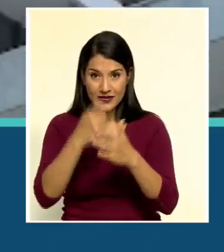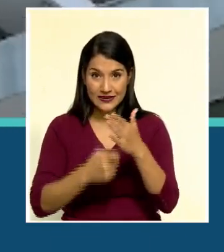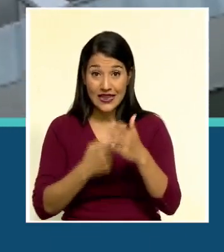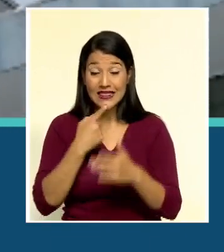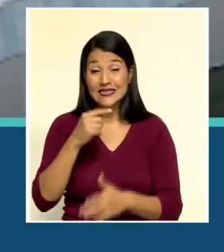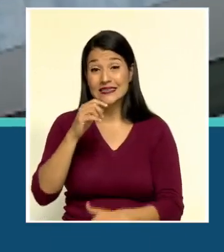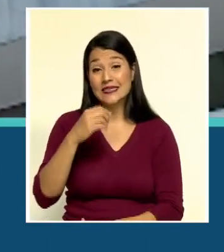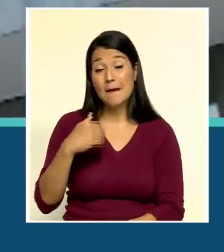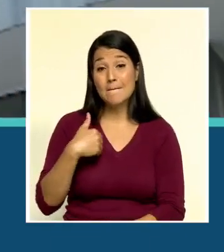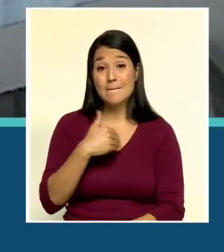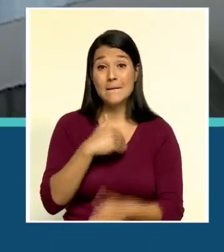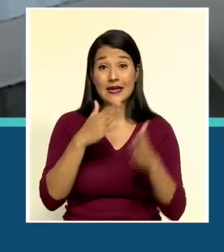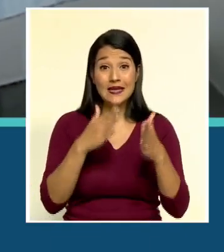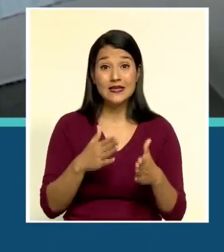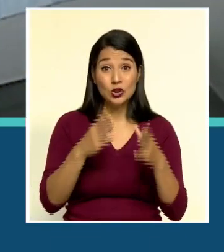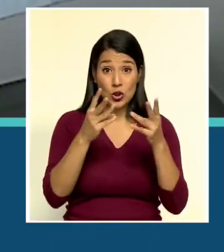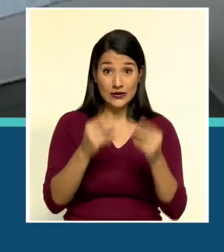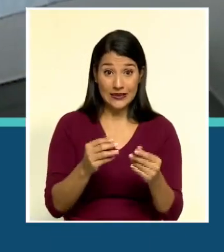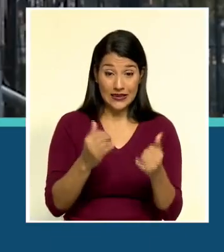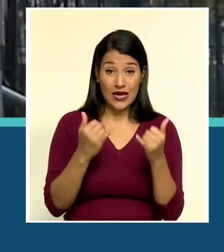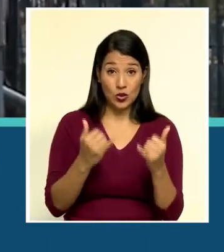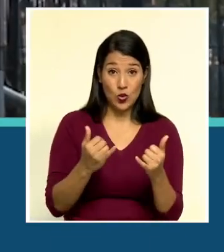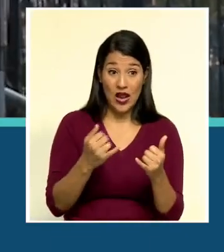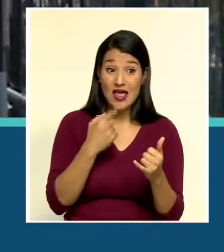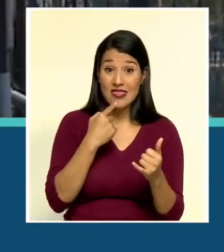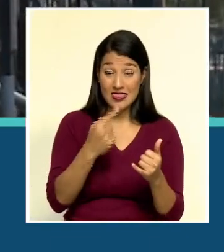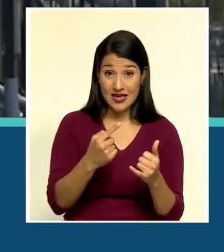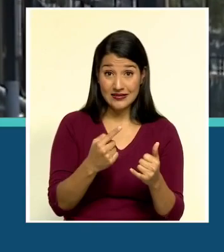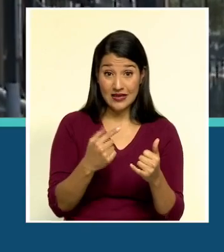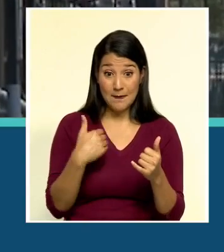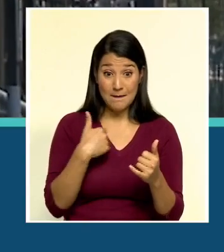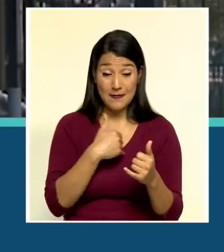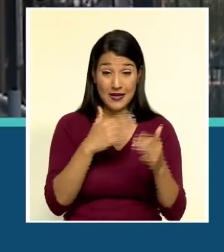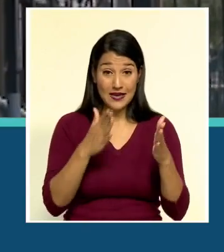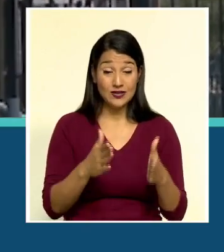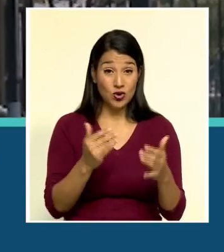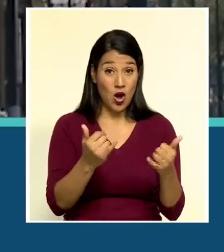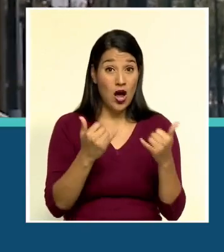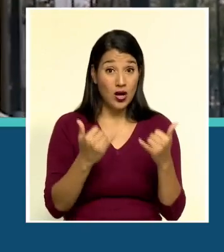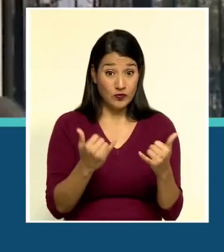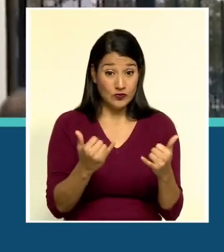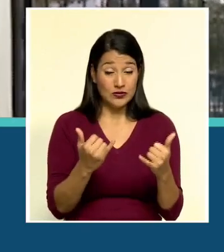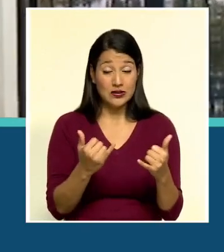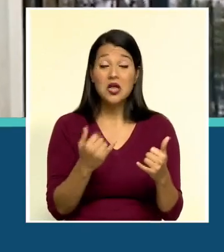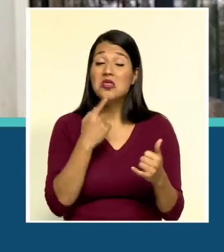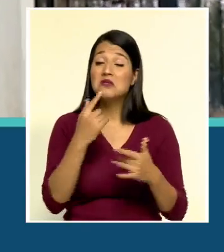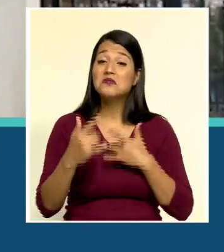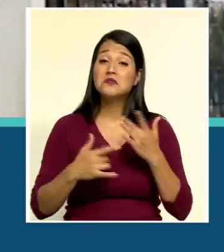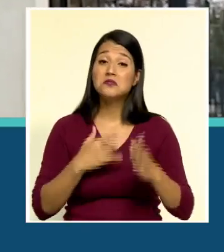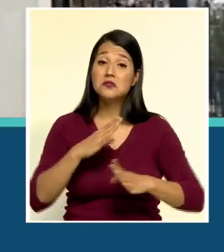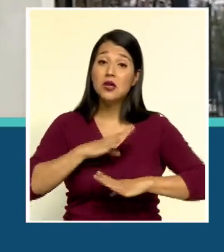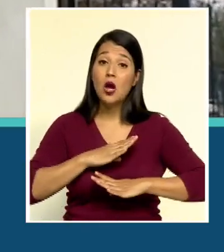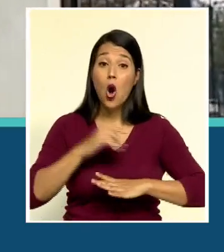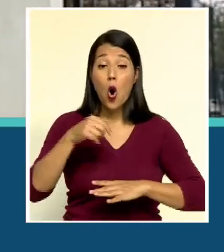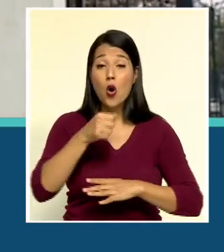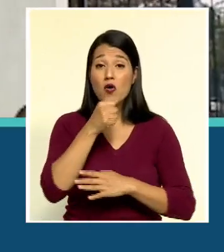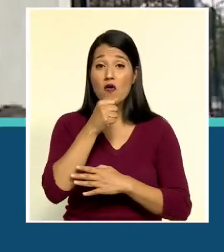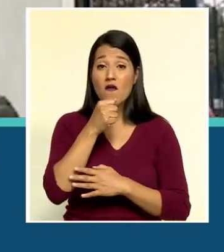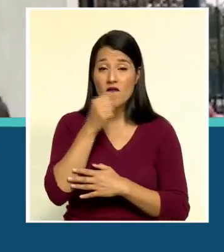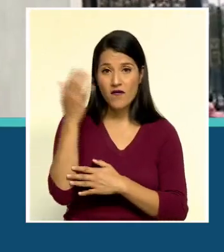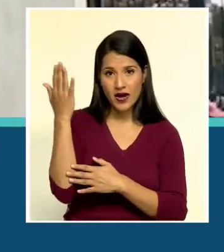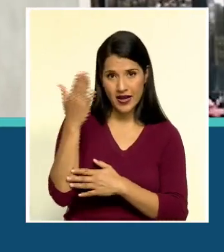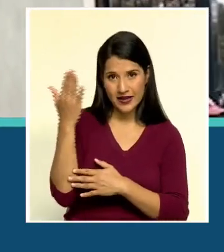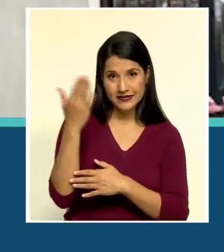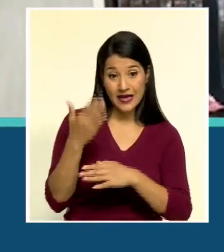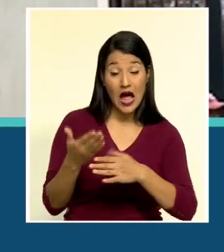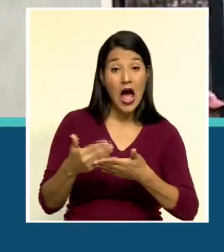Villegas. El jerarca indicó sentirse satisfecho con su gestión, así lo afirmó este miércoles tras una conferencia de prensa días antes de